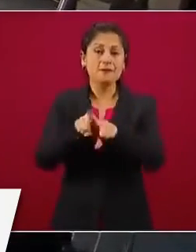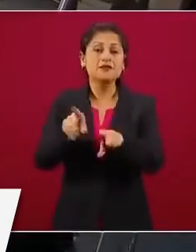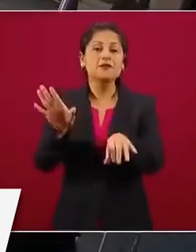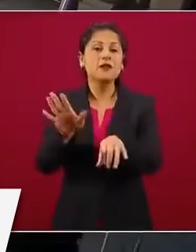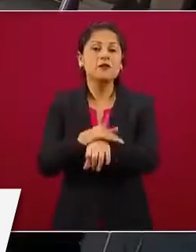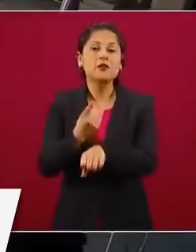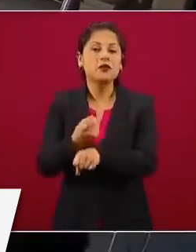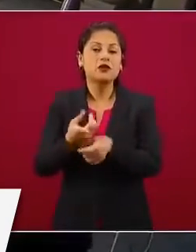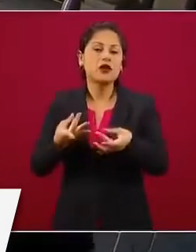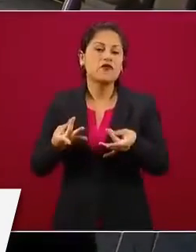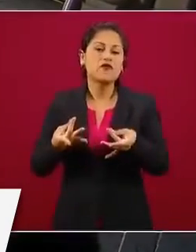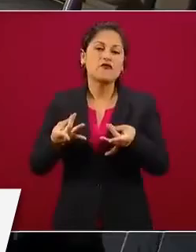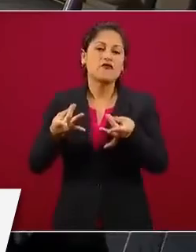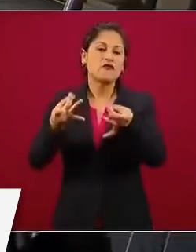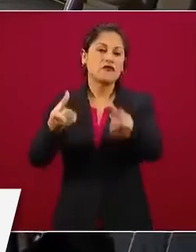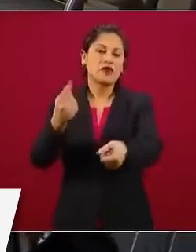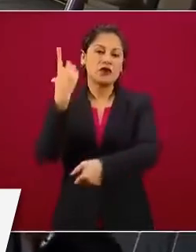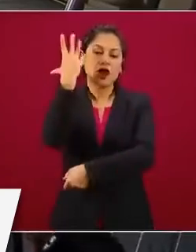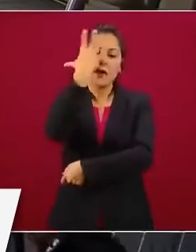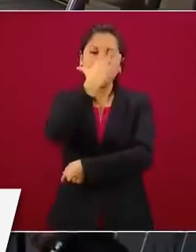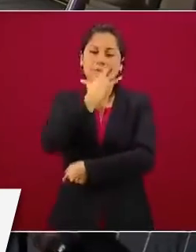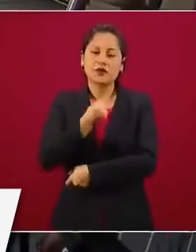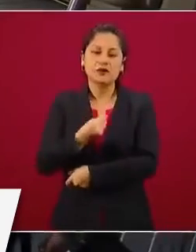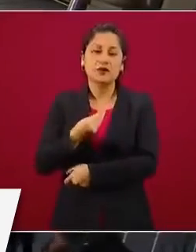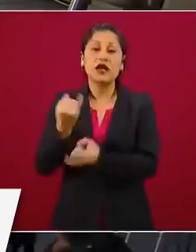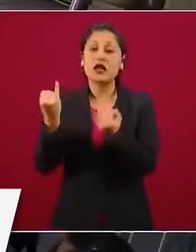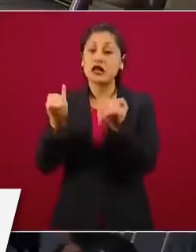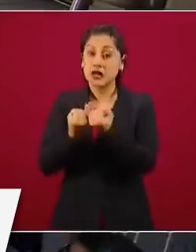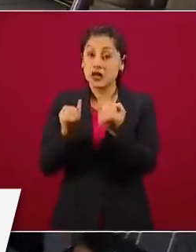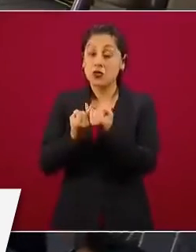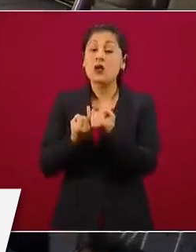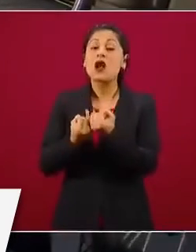mucho para hacer embarcaciones,